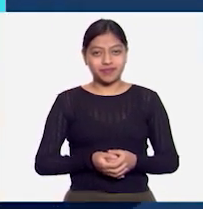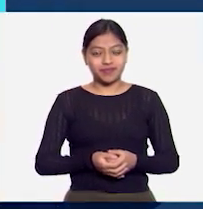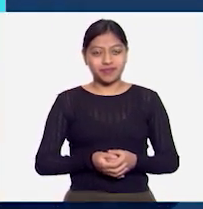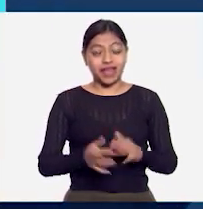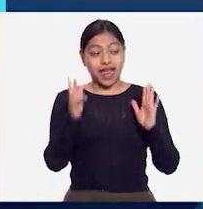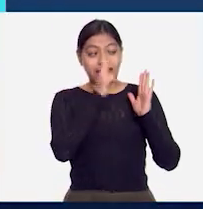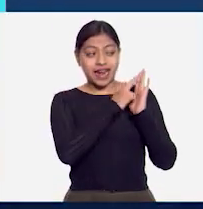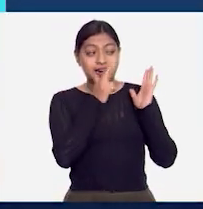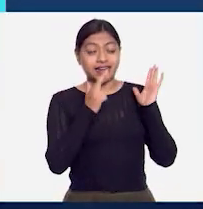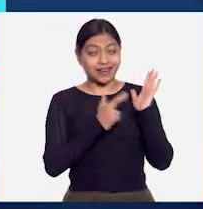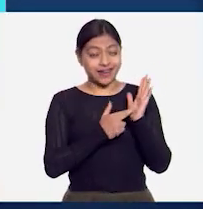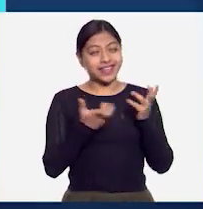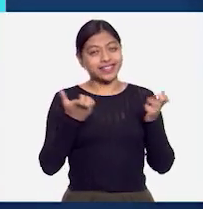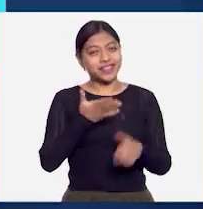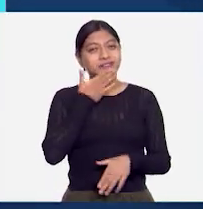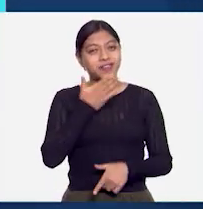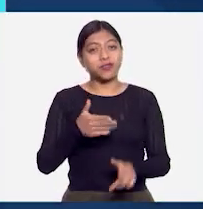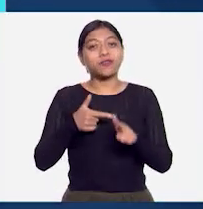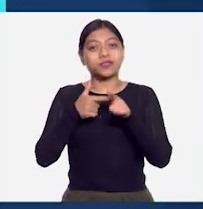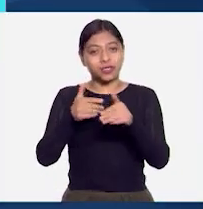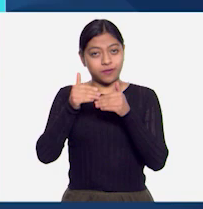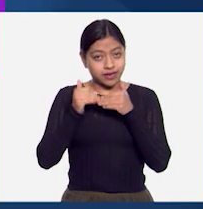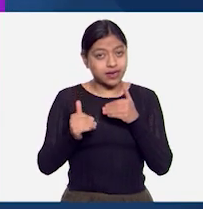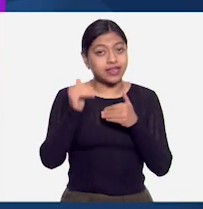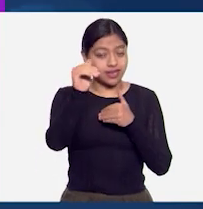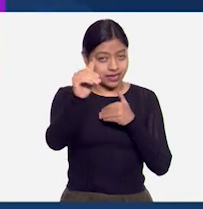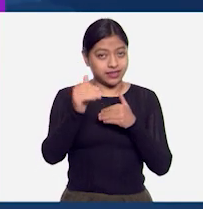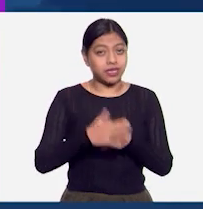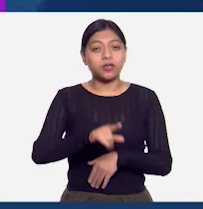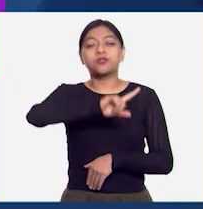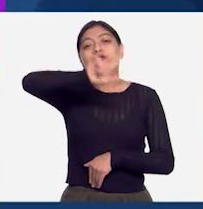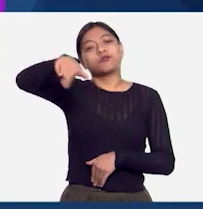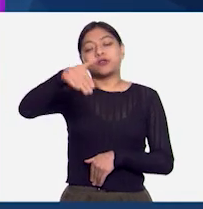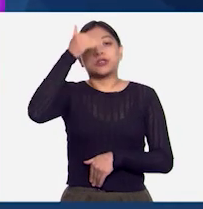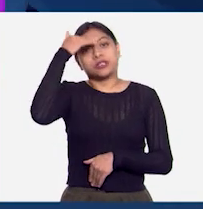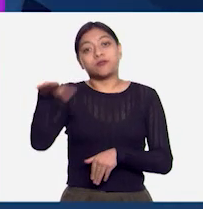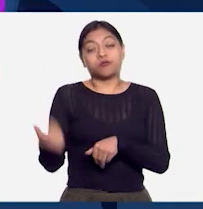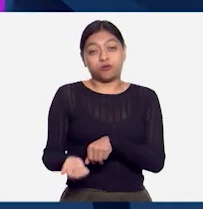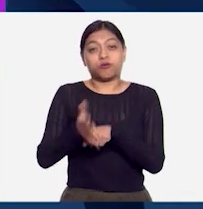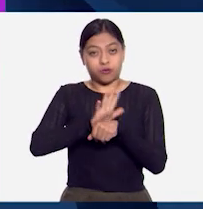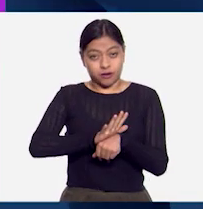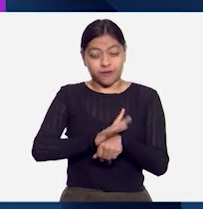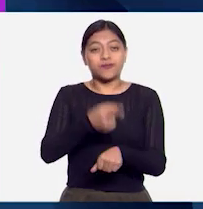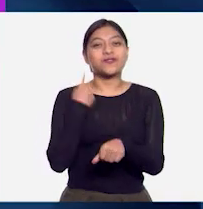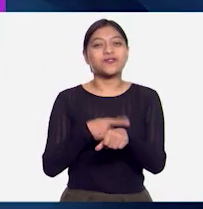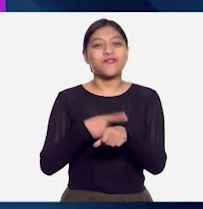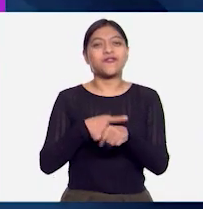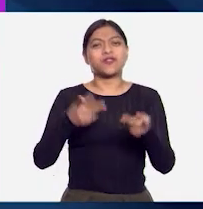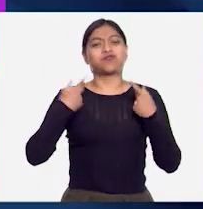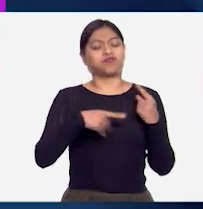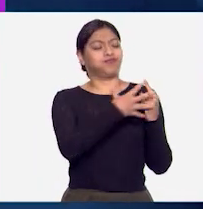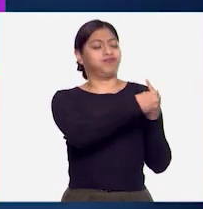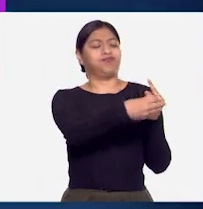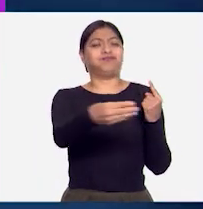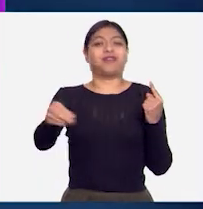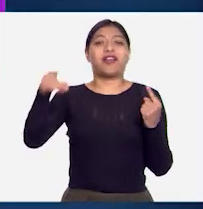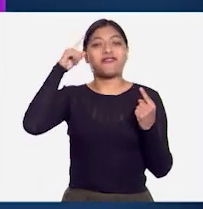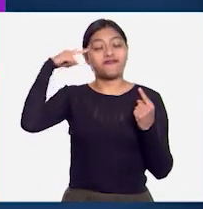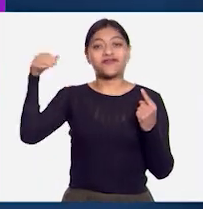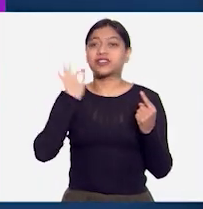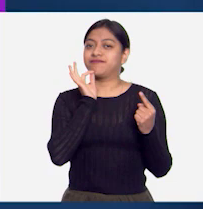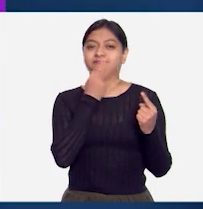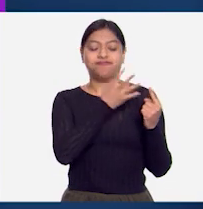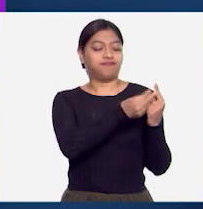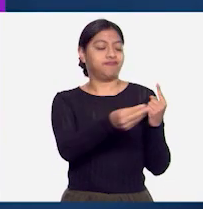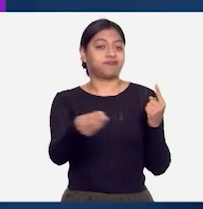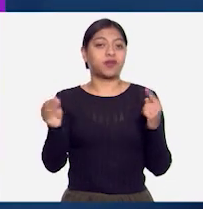Buenas prácticas para seguir adelante. Como todos sabemos, la COVID-19 es una enfermedad que se contagia muy fácilmente entre las